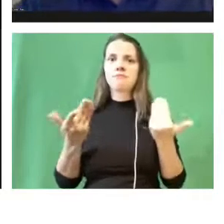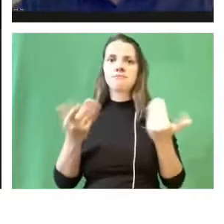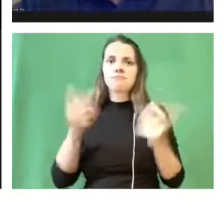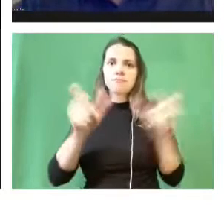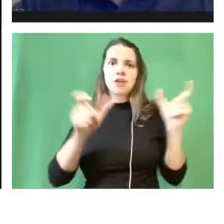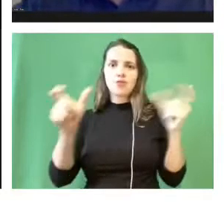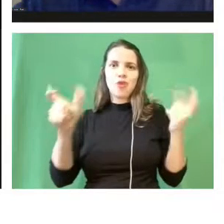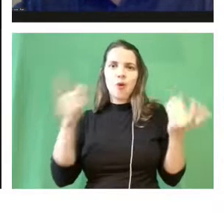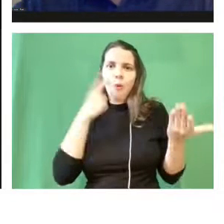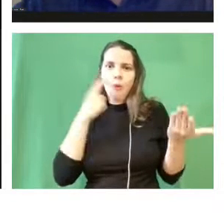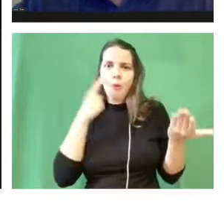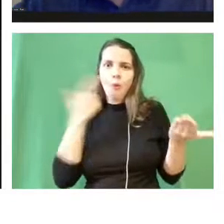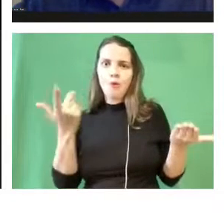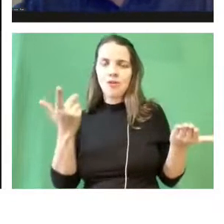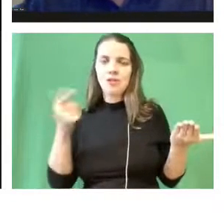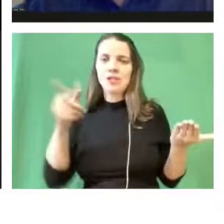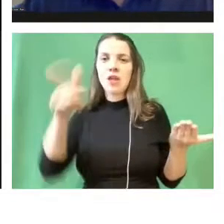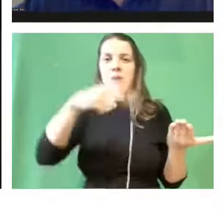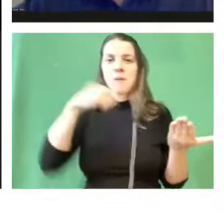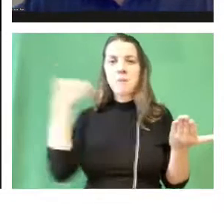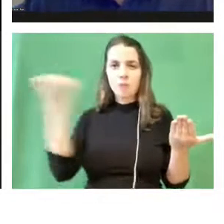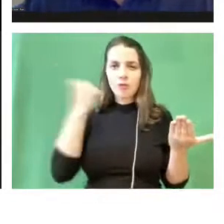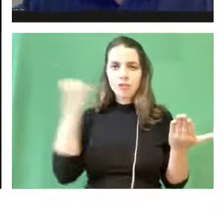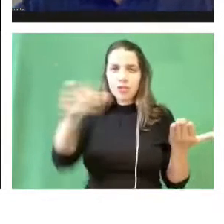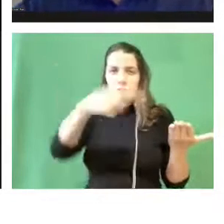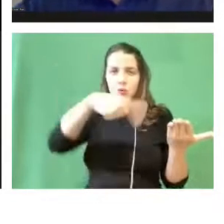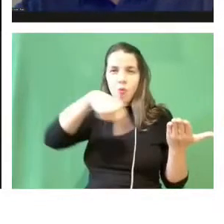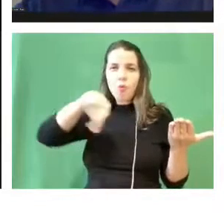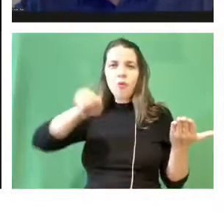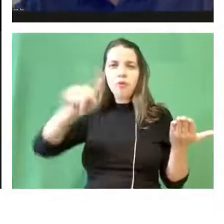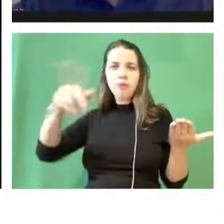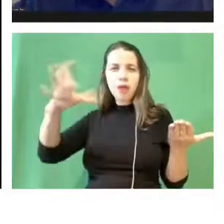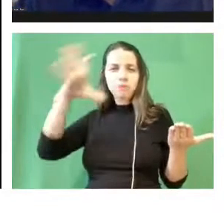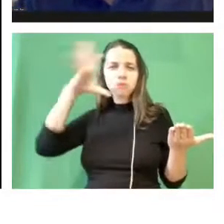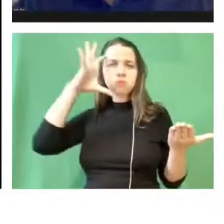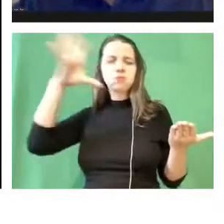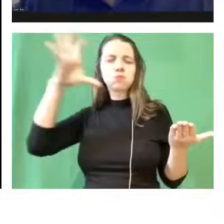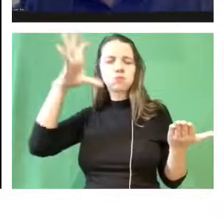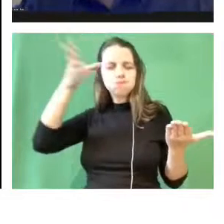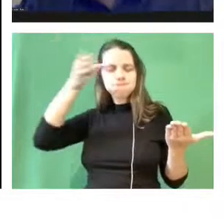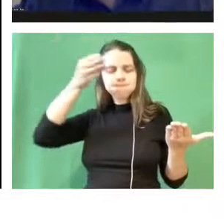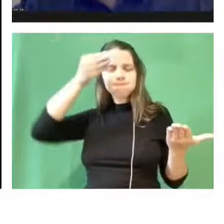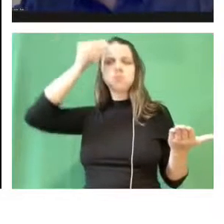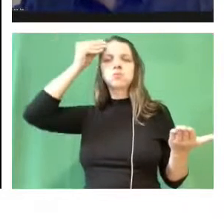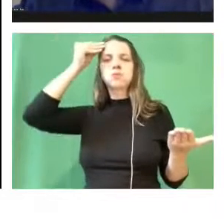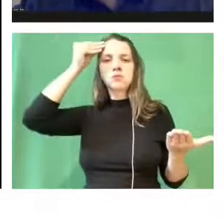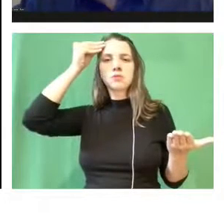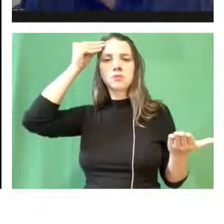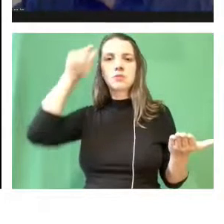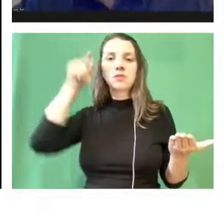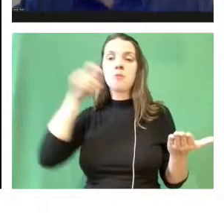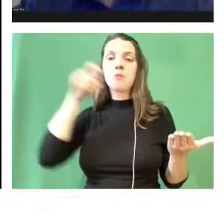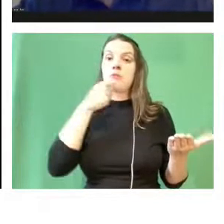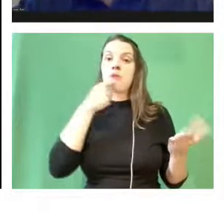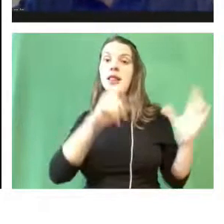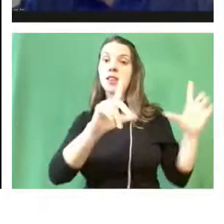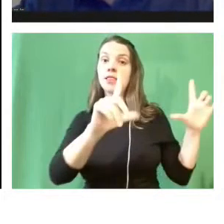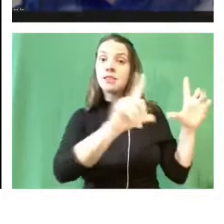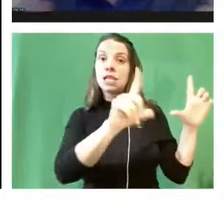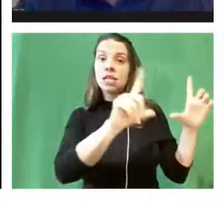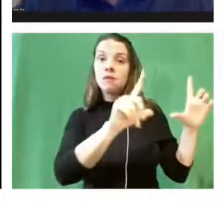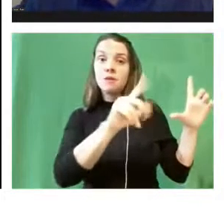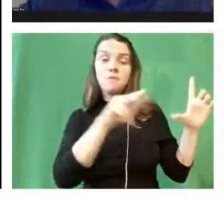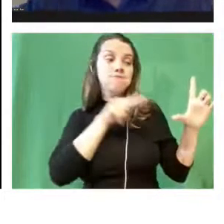memoria gráfica y visual respecto de lo que ustedes han conocido en las últimas noticias respecto de eventos